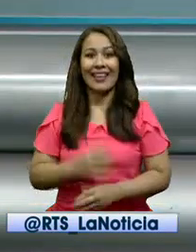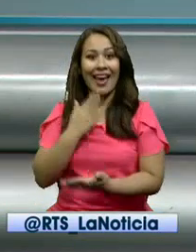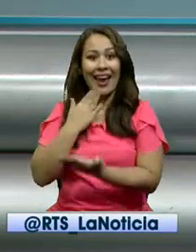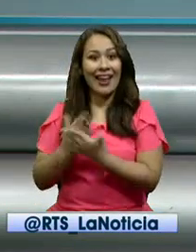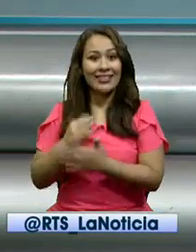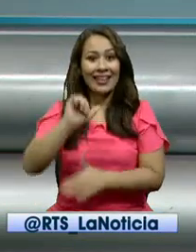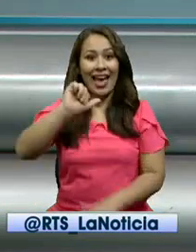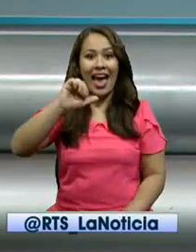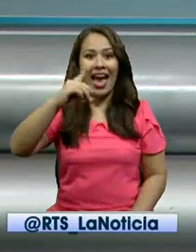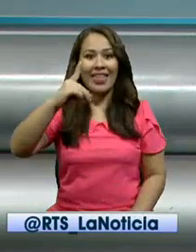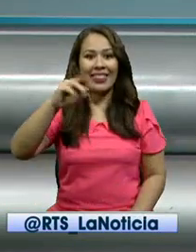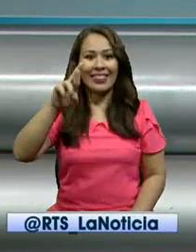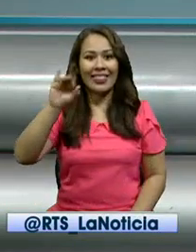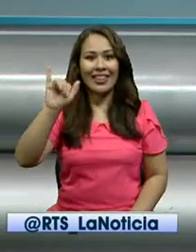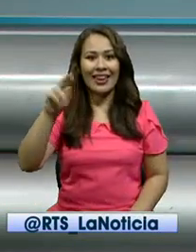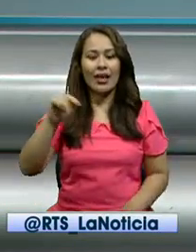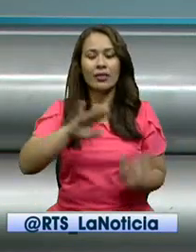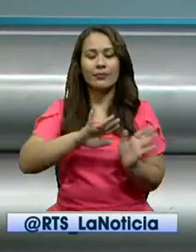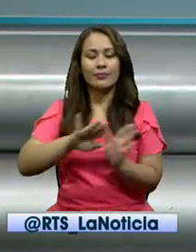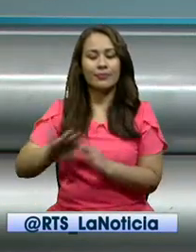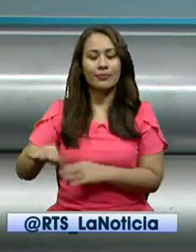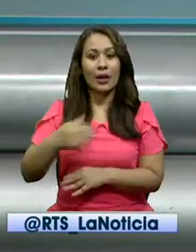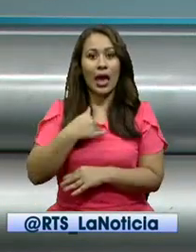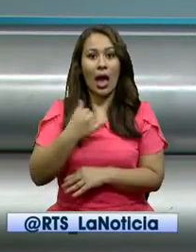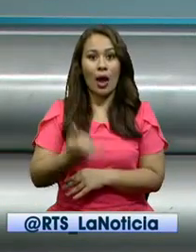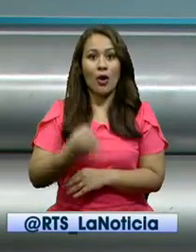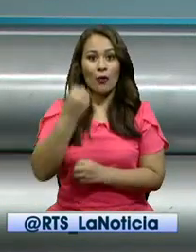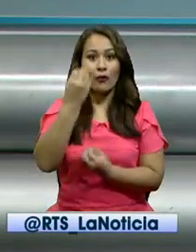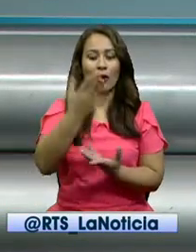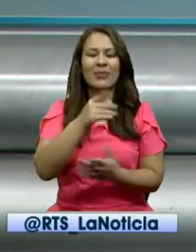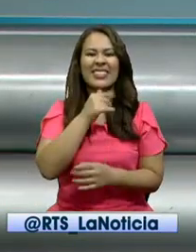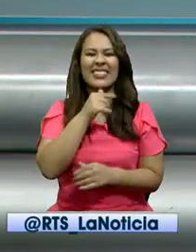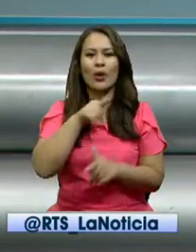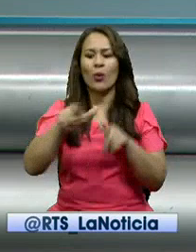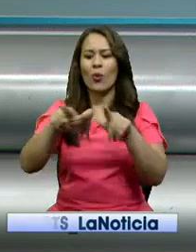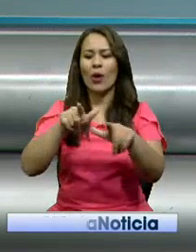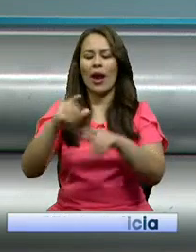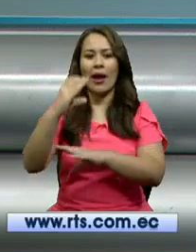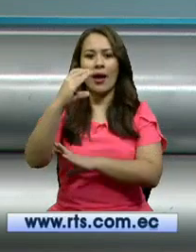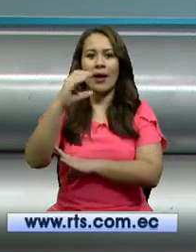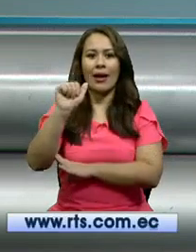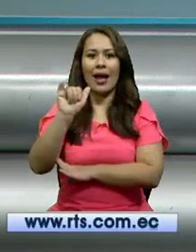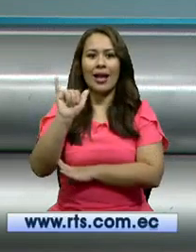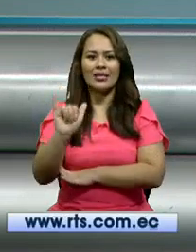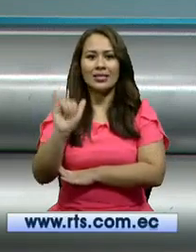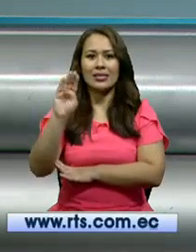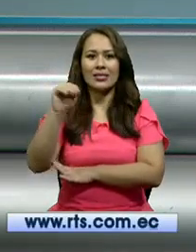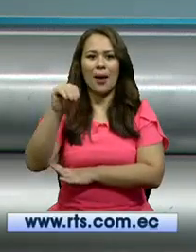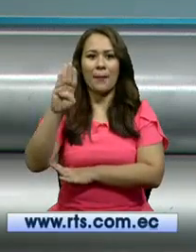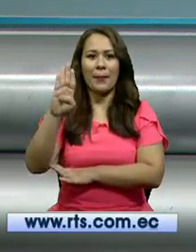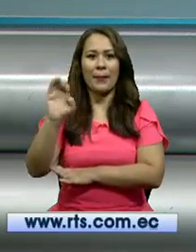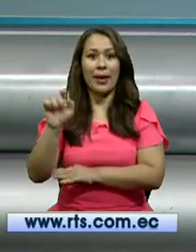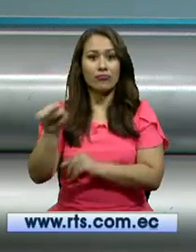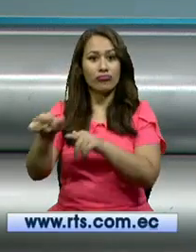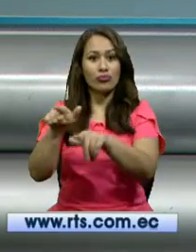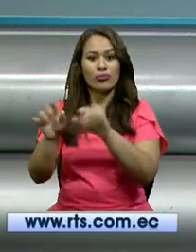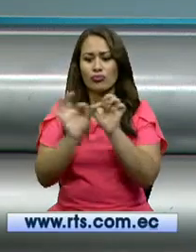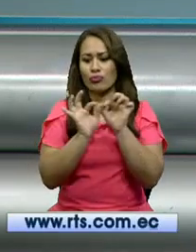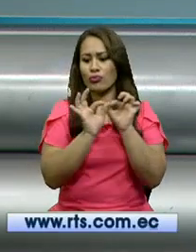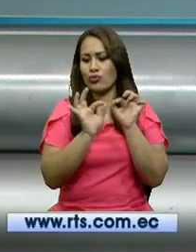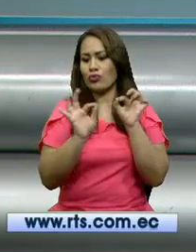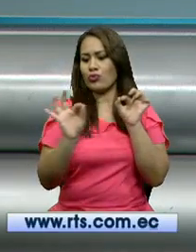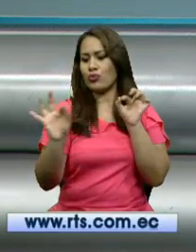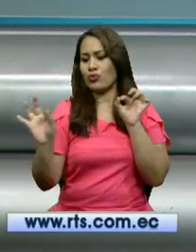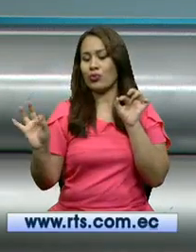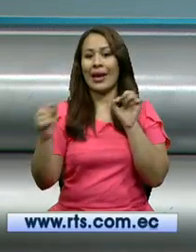Adriana. Gracias por tu informe. Cambiamos de tema y les contamos que San Pedro de Cayambe, o simplemente Cayambe, es una ciudad ubicada al